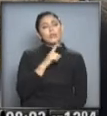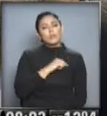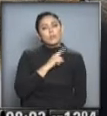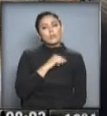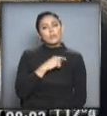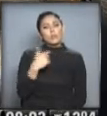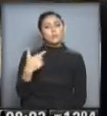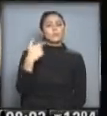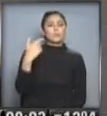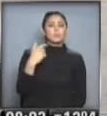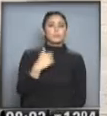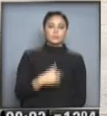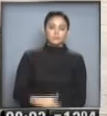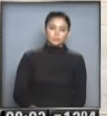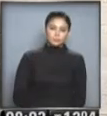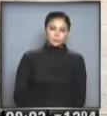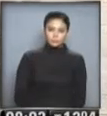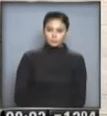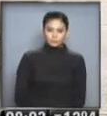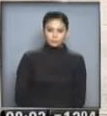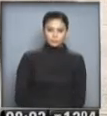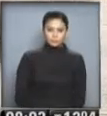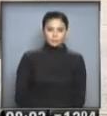me pegaron un tiro, ma.